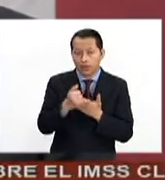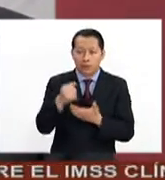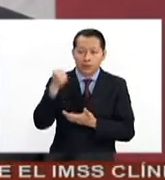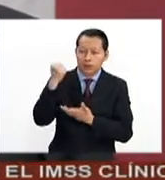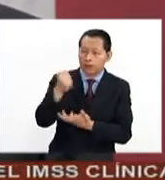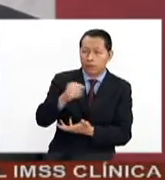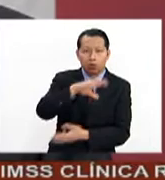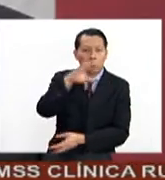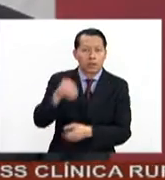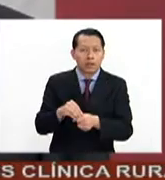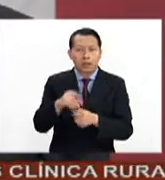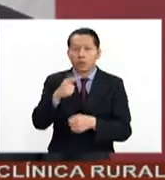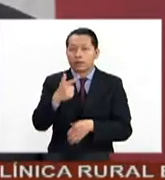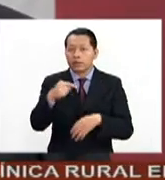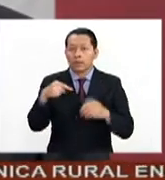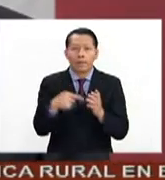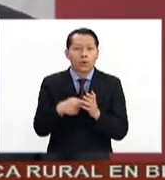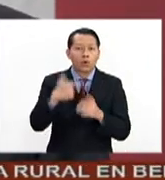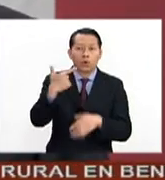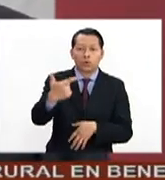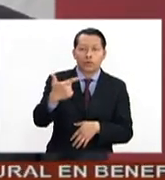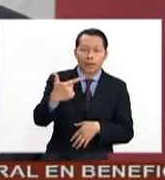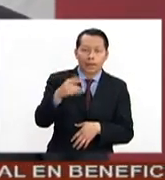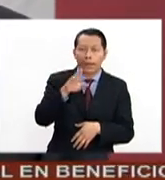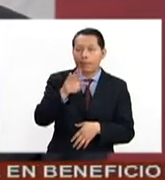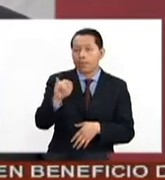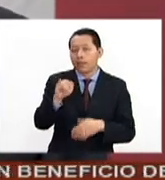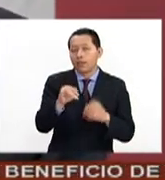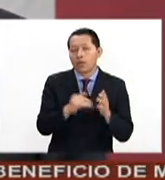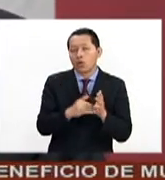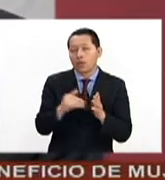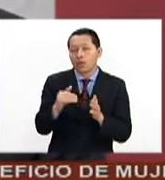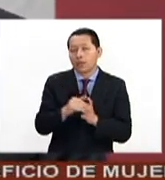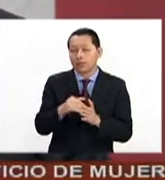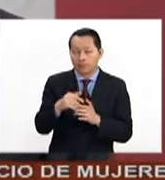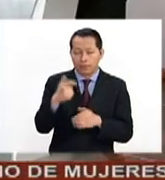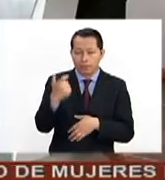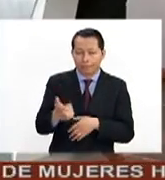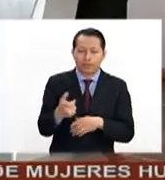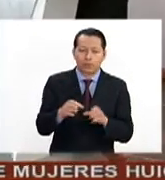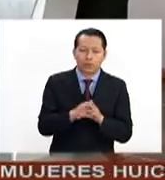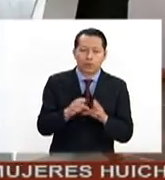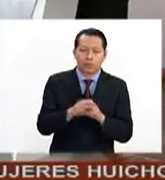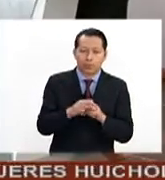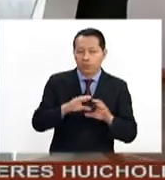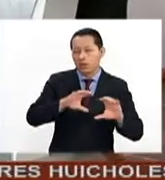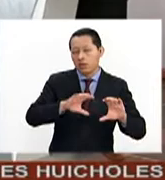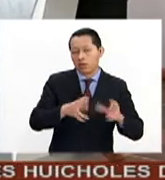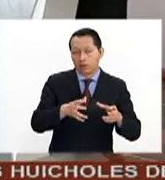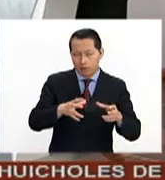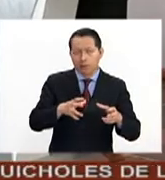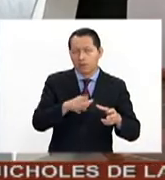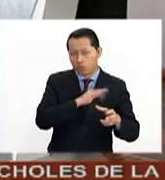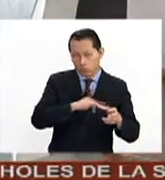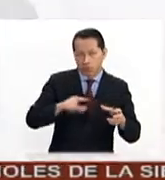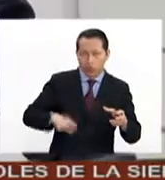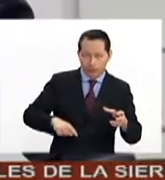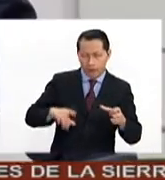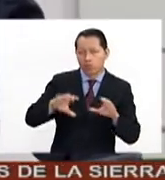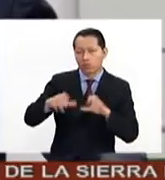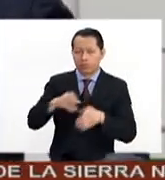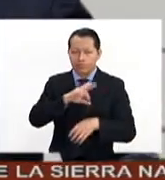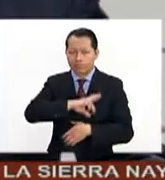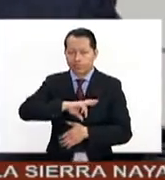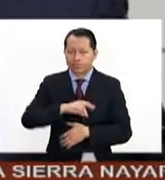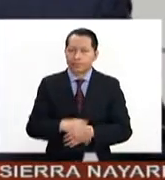inversión total de 7.7 billones de pesos aportados por los sectores público y privado. En